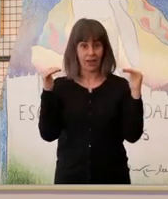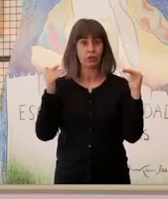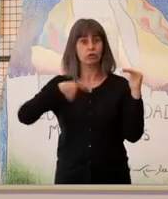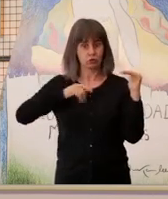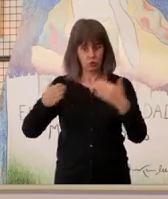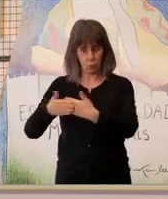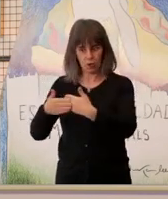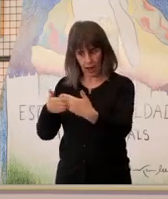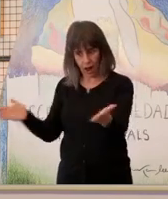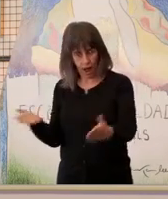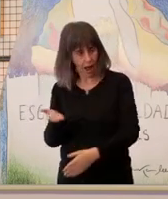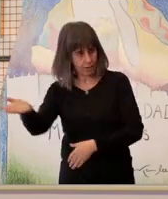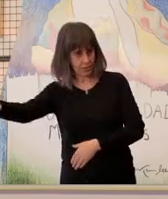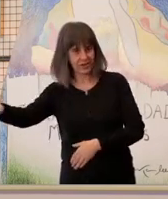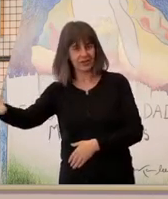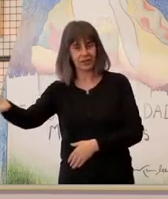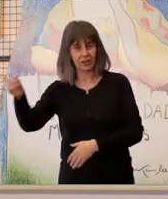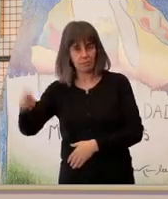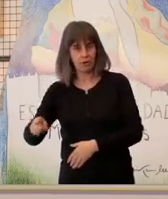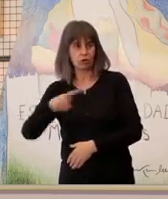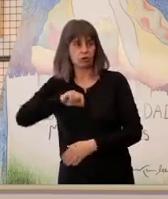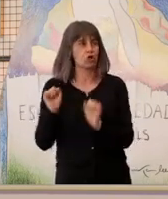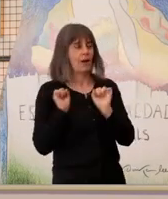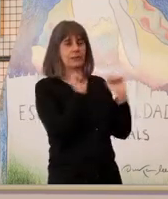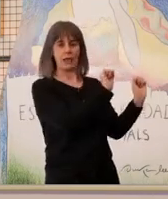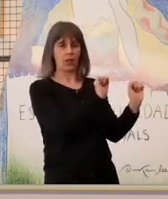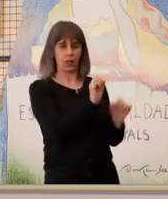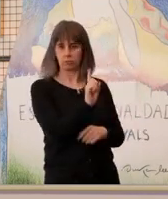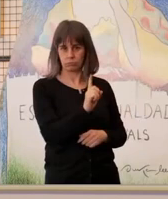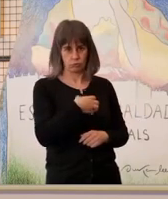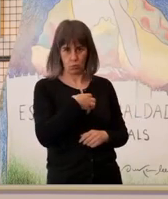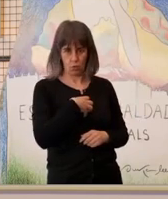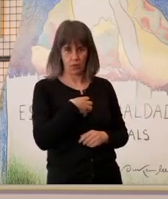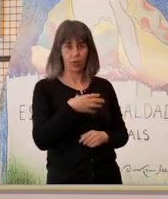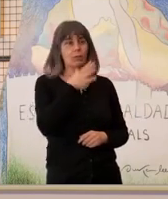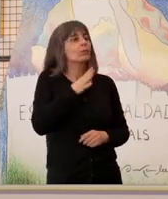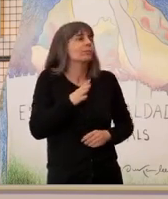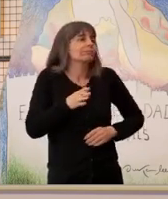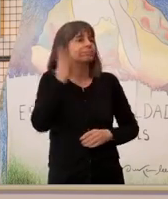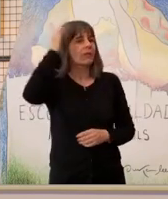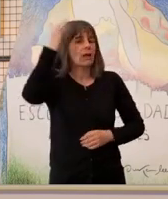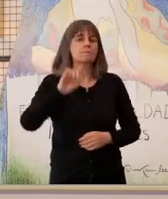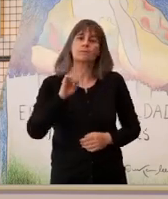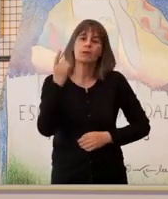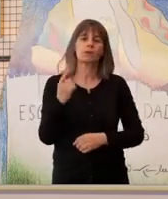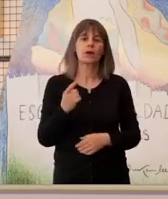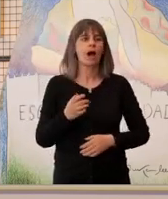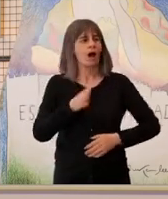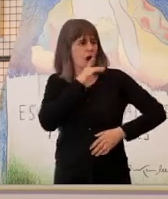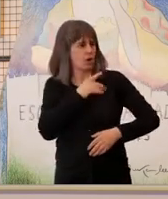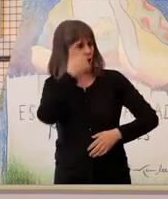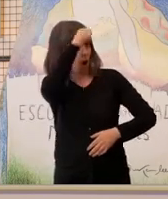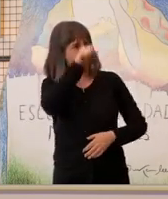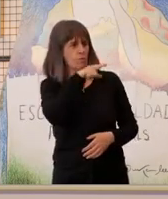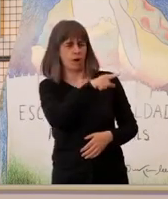puerta también no vayamos a rechazarlos Porque si resulta que nuestra primera cosa es Caramba y ahora este hombre porque